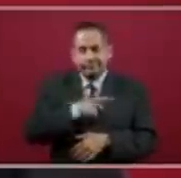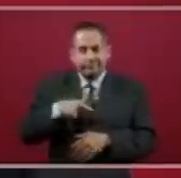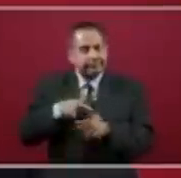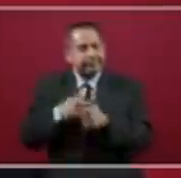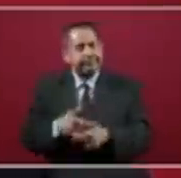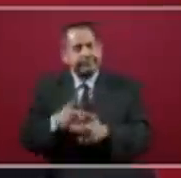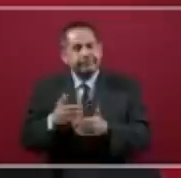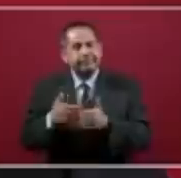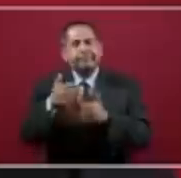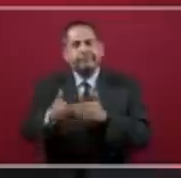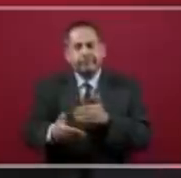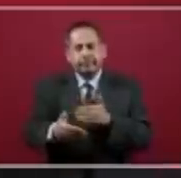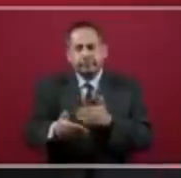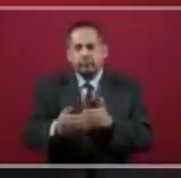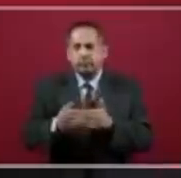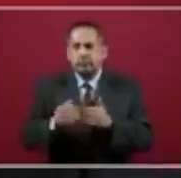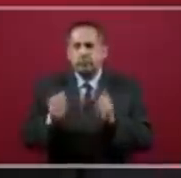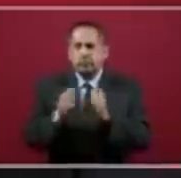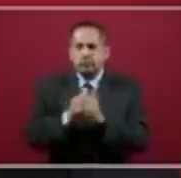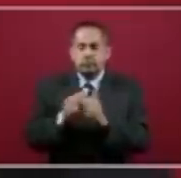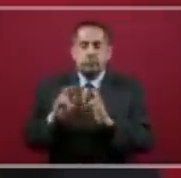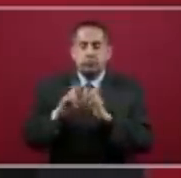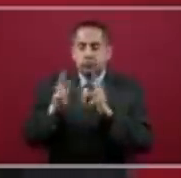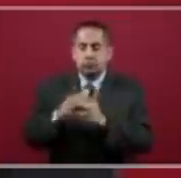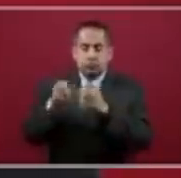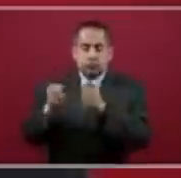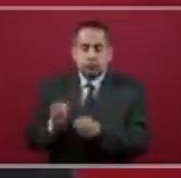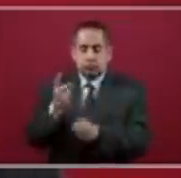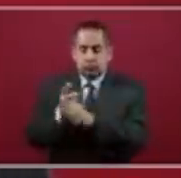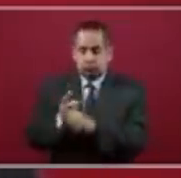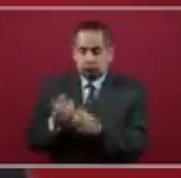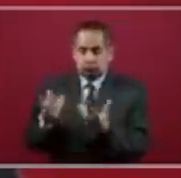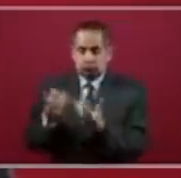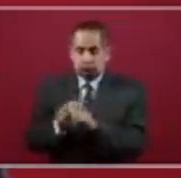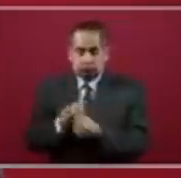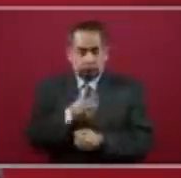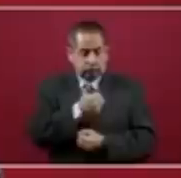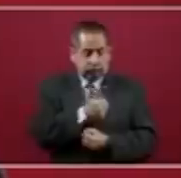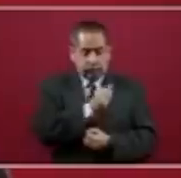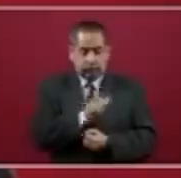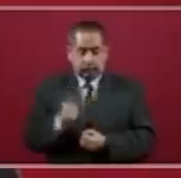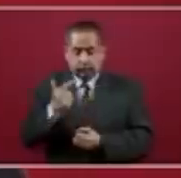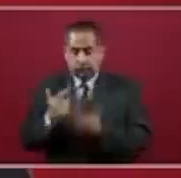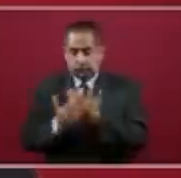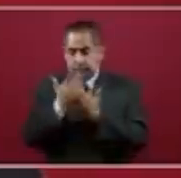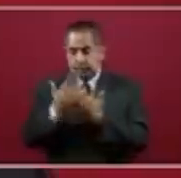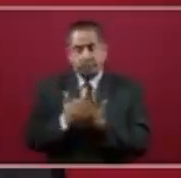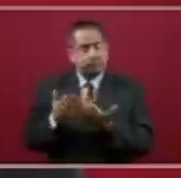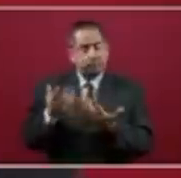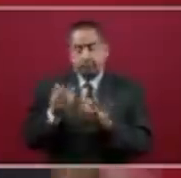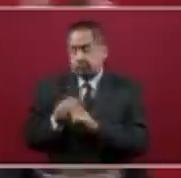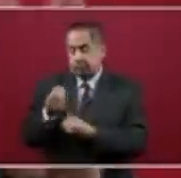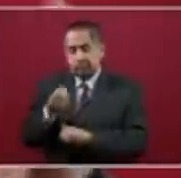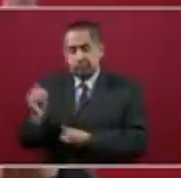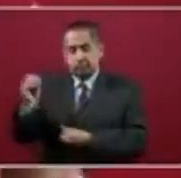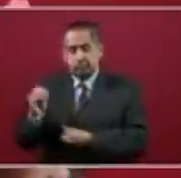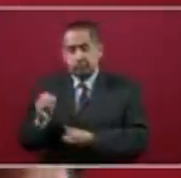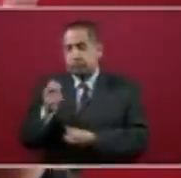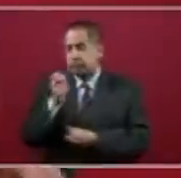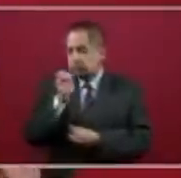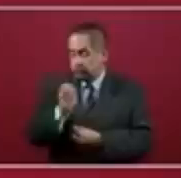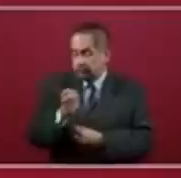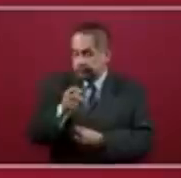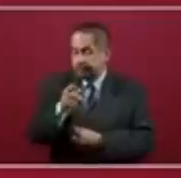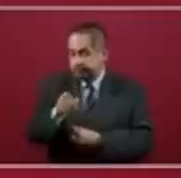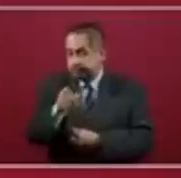con las reuniones de seguridad de 6 a 7 de la mañana, que en esos casos